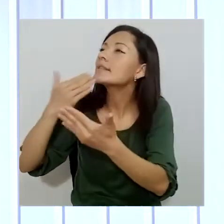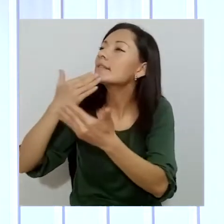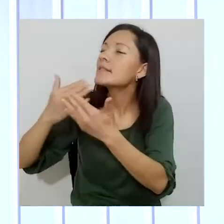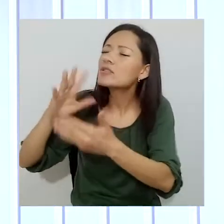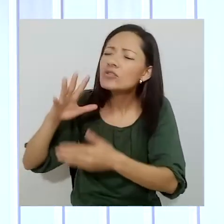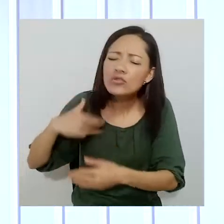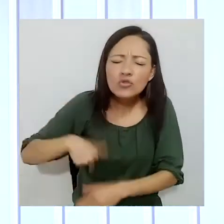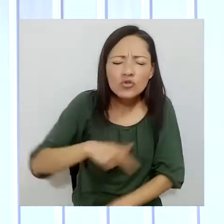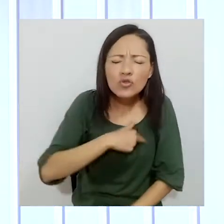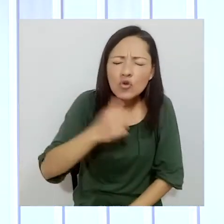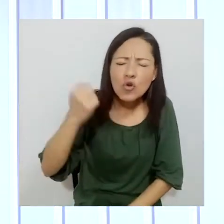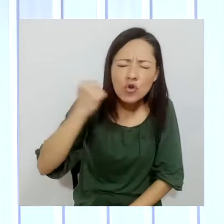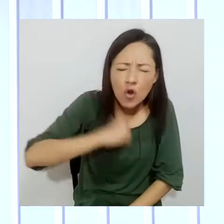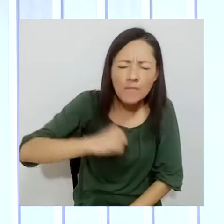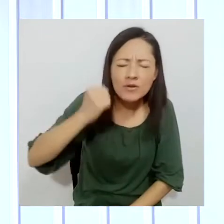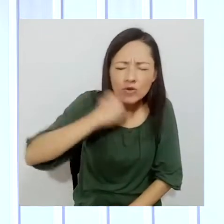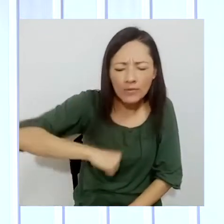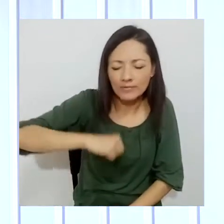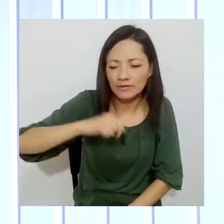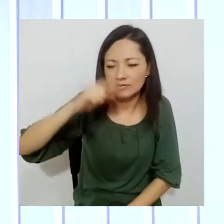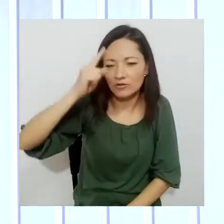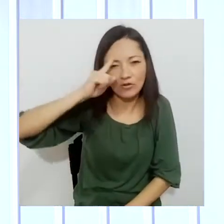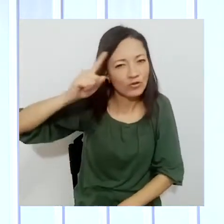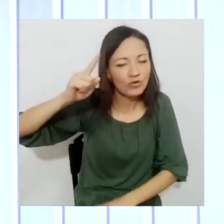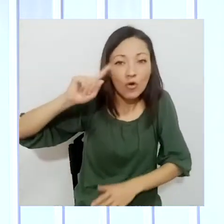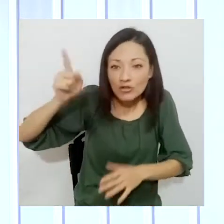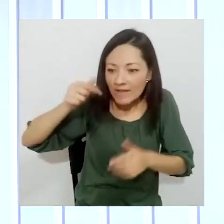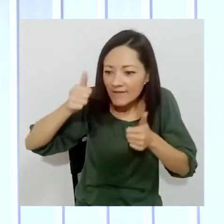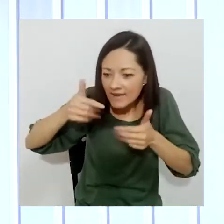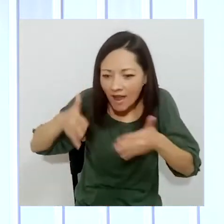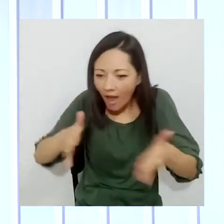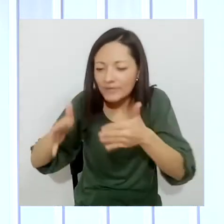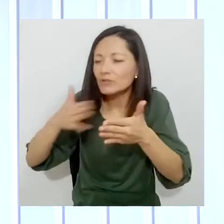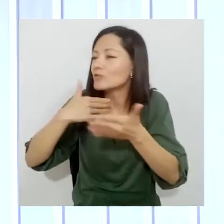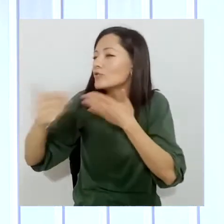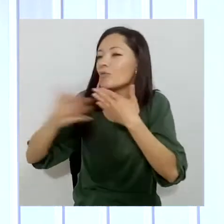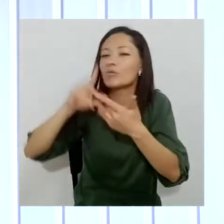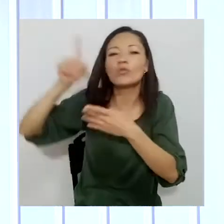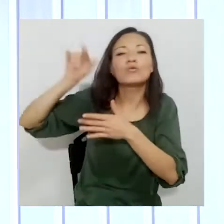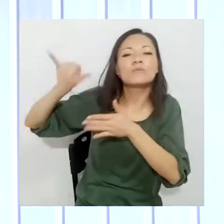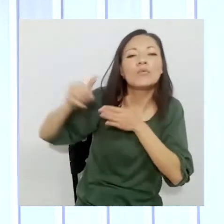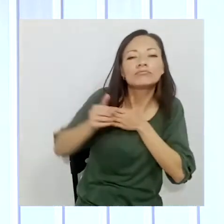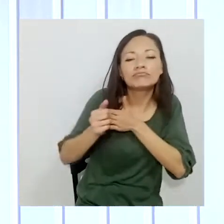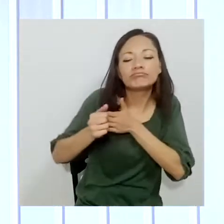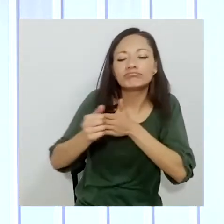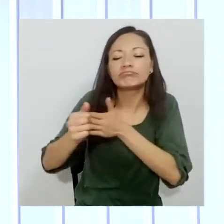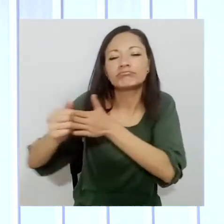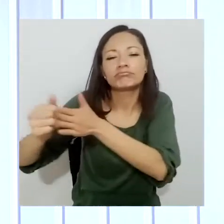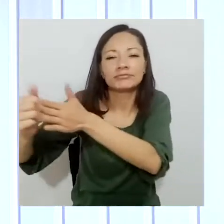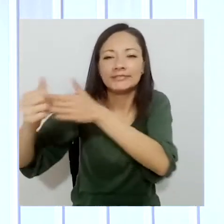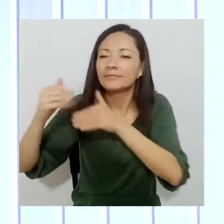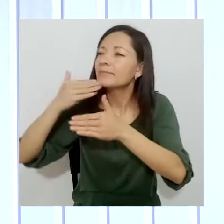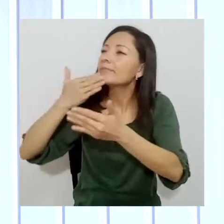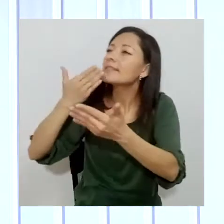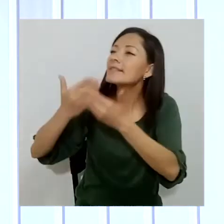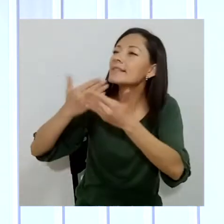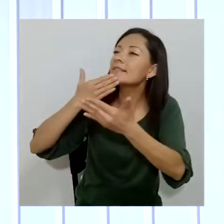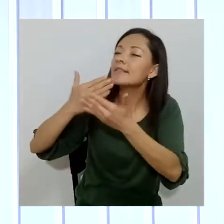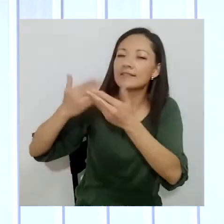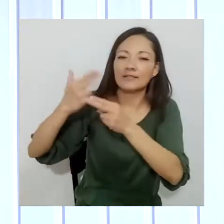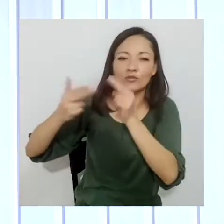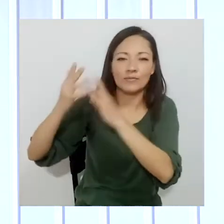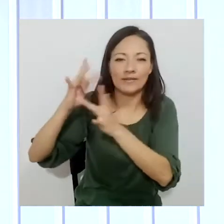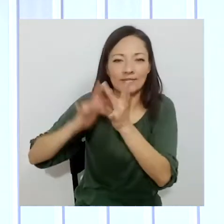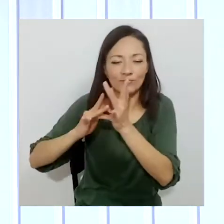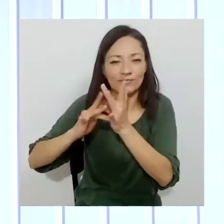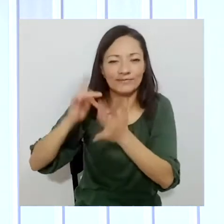damos, por torpes que seamos, esa es tu promesa, por torpes que seamos, no saldremos del camino. Gracias te damos